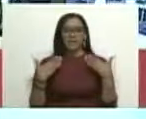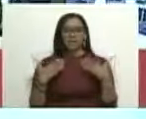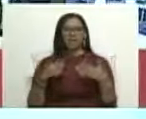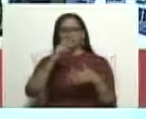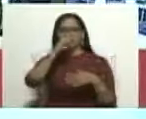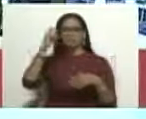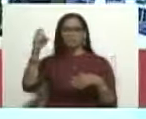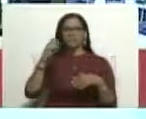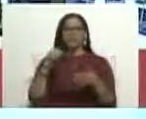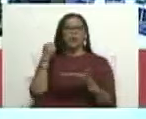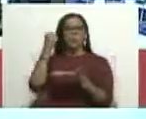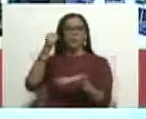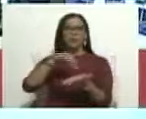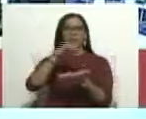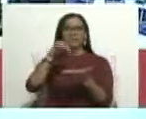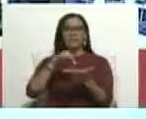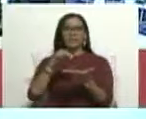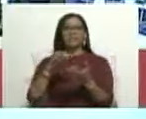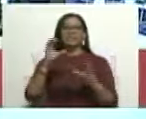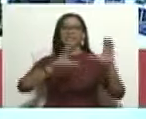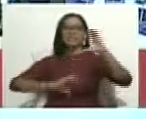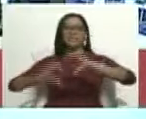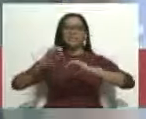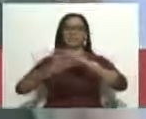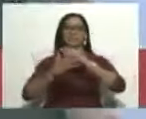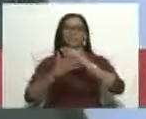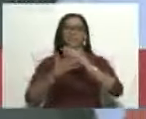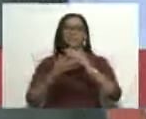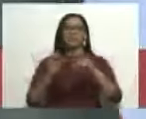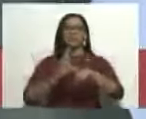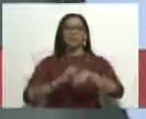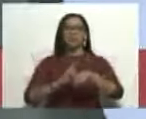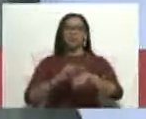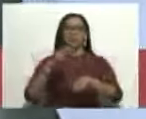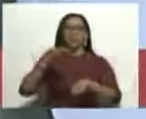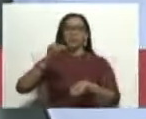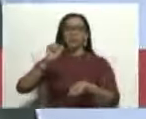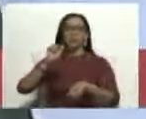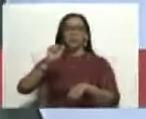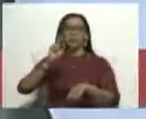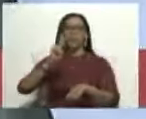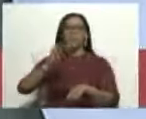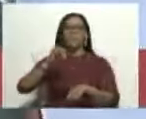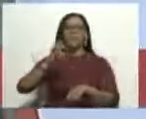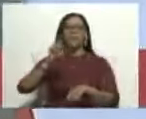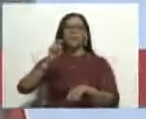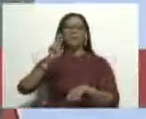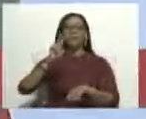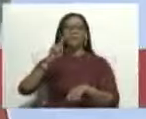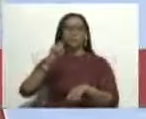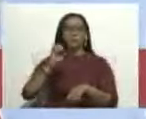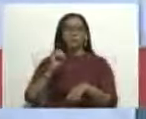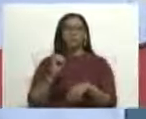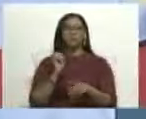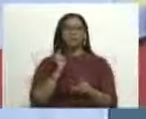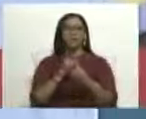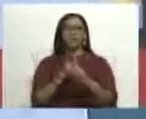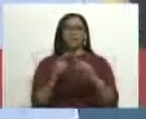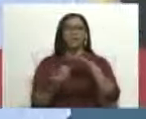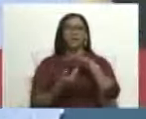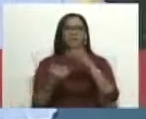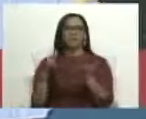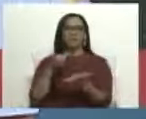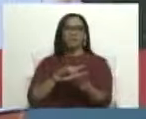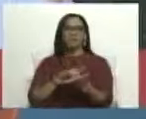Premios Nacionales de Ciencia, Tecnología e Innovación. Doctor Humberto Fernández Morán, acá desde la Base Aérea